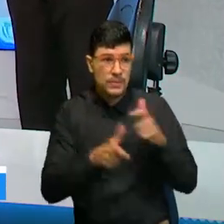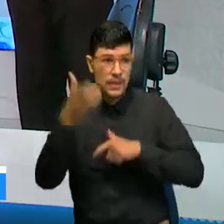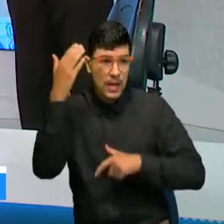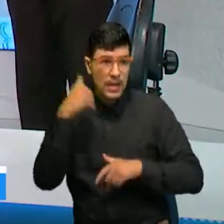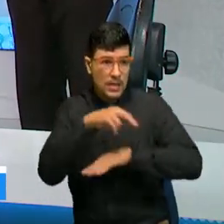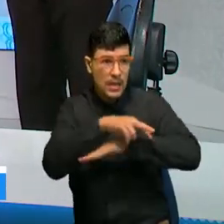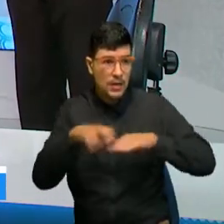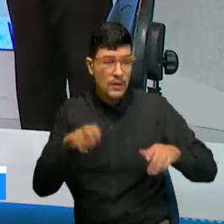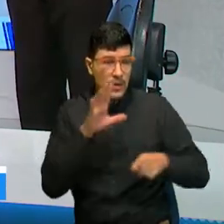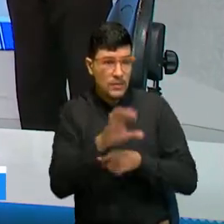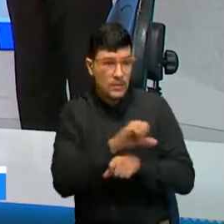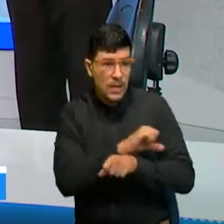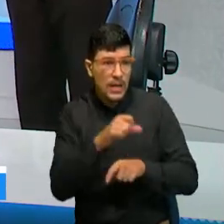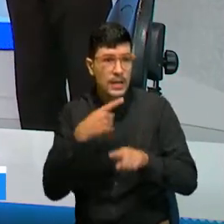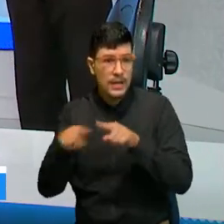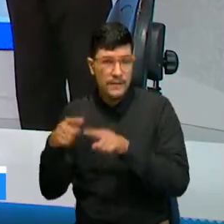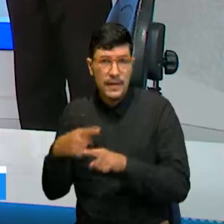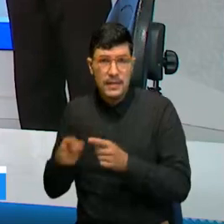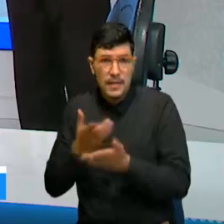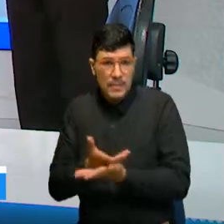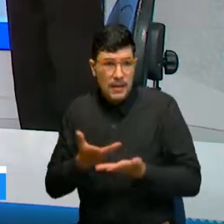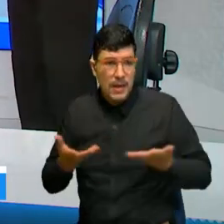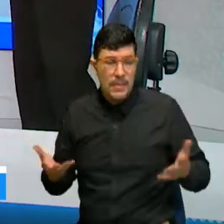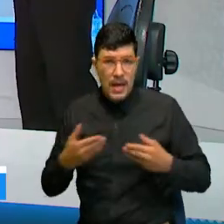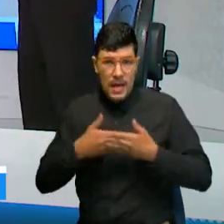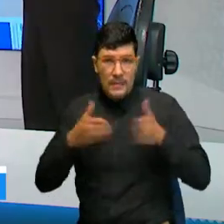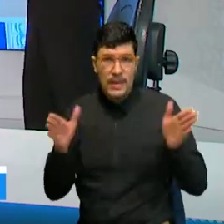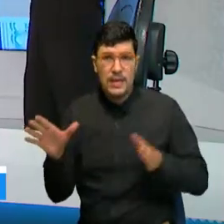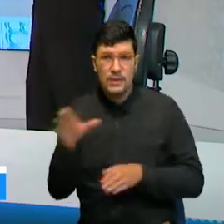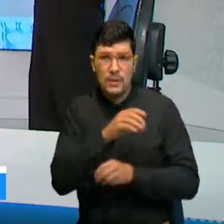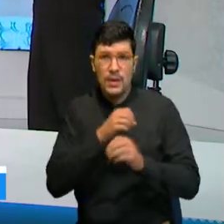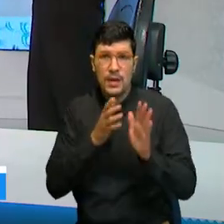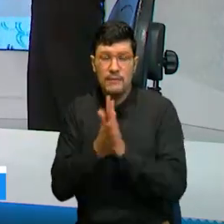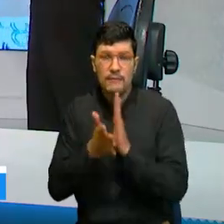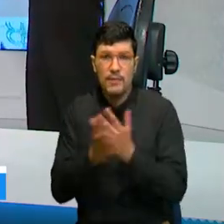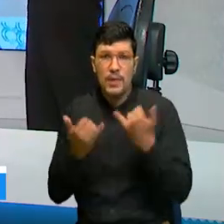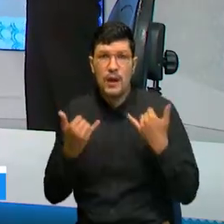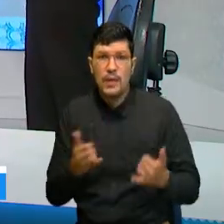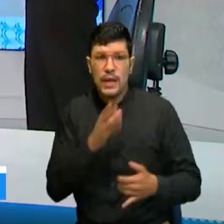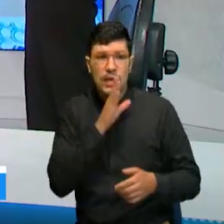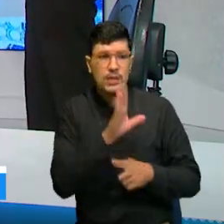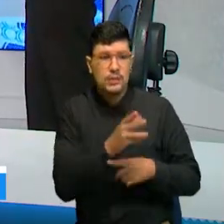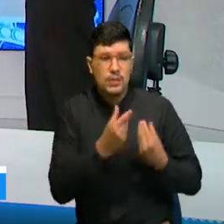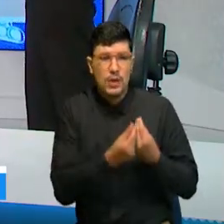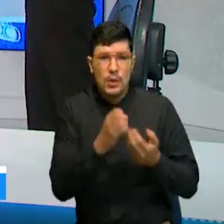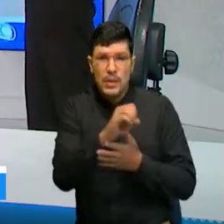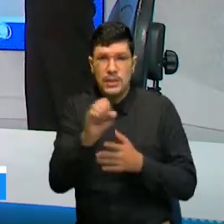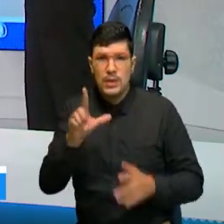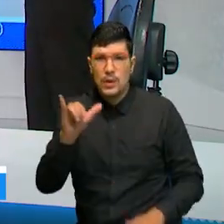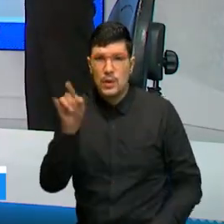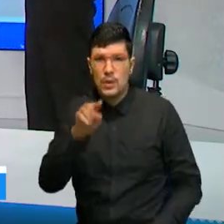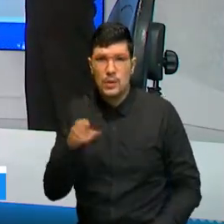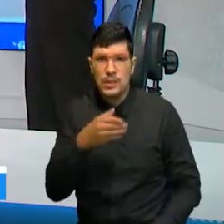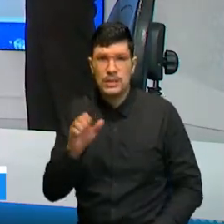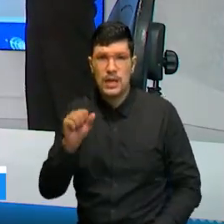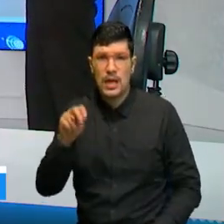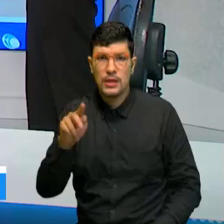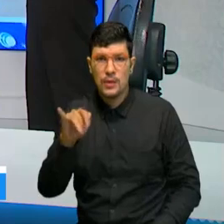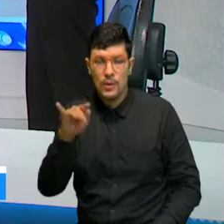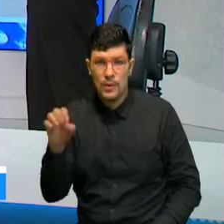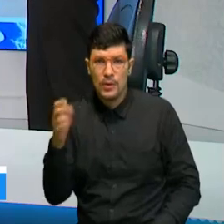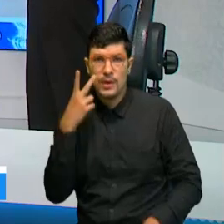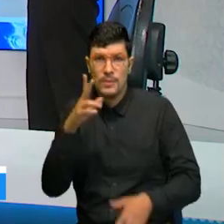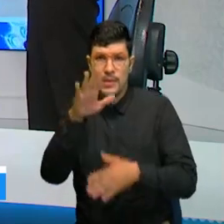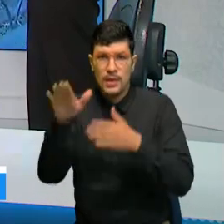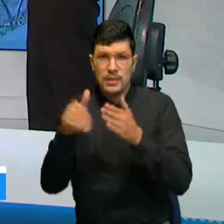no solo la camioneta, sino varios artículos. Nos amplía la información a esta hora nuestro compañero Luis Antonio Camacho en Barbosa. Adelante, Luis Antonio.